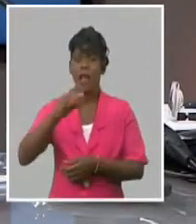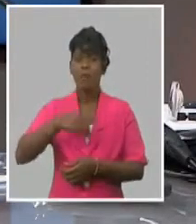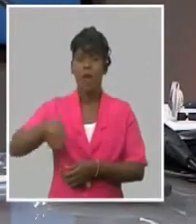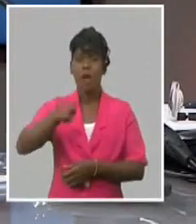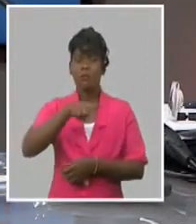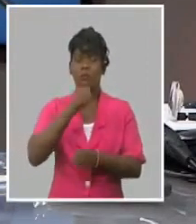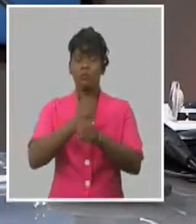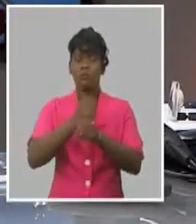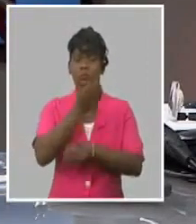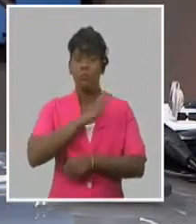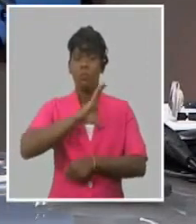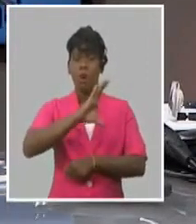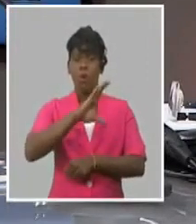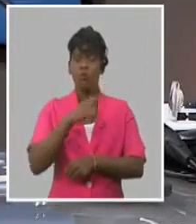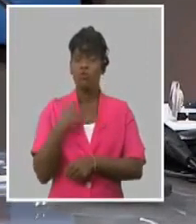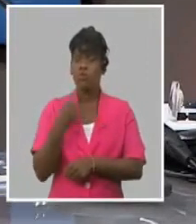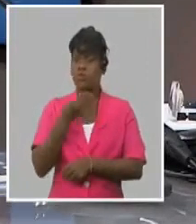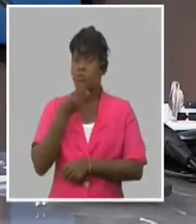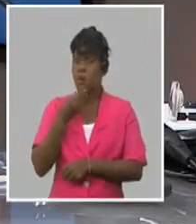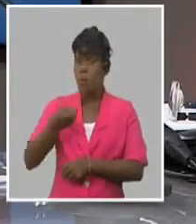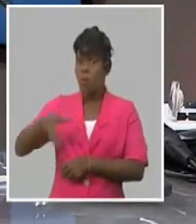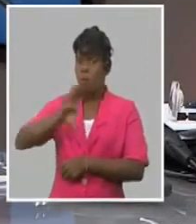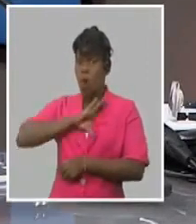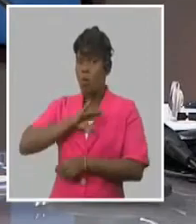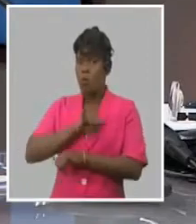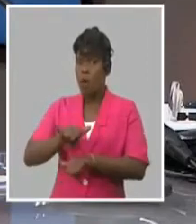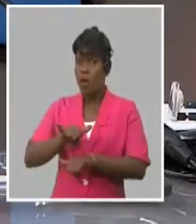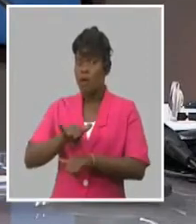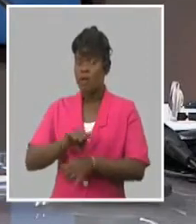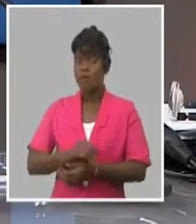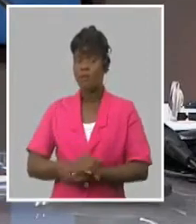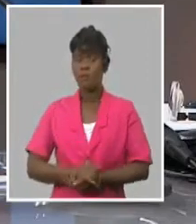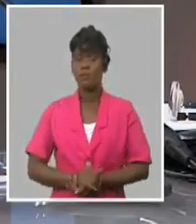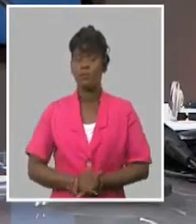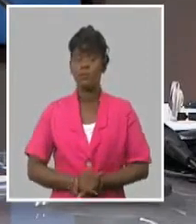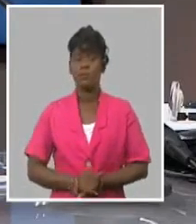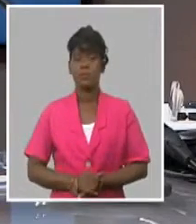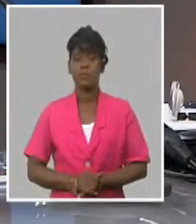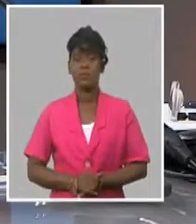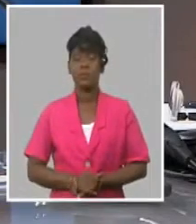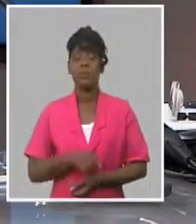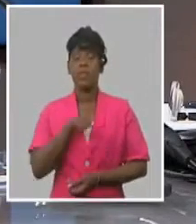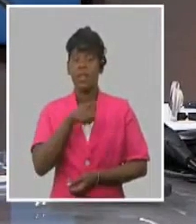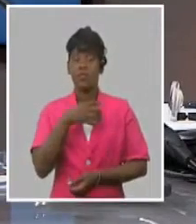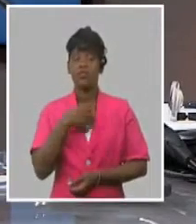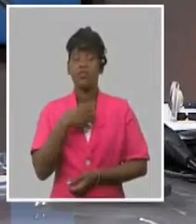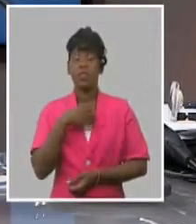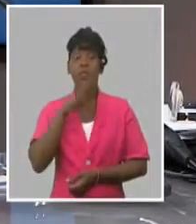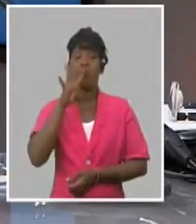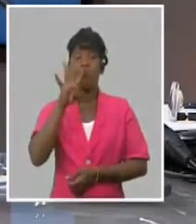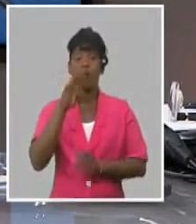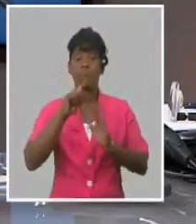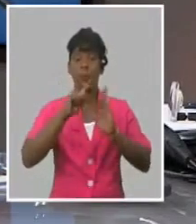nosotros? Entonces, la tarea de ordenamiento lleva cuatro elementos bien